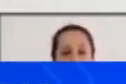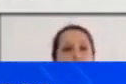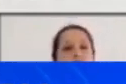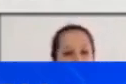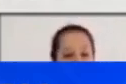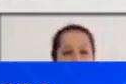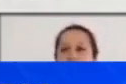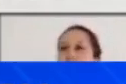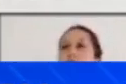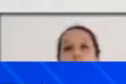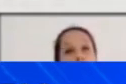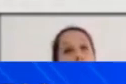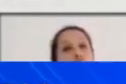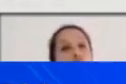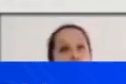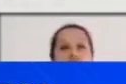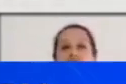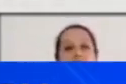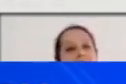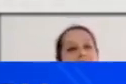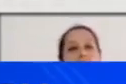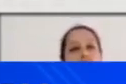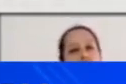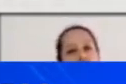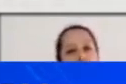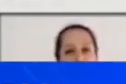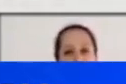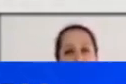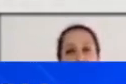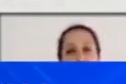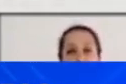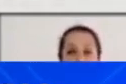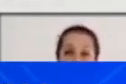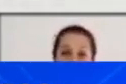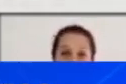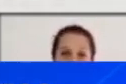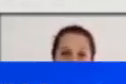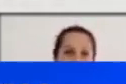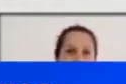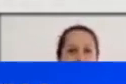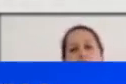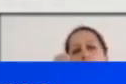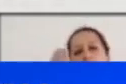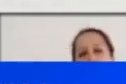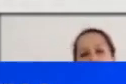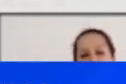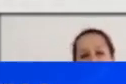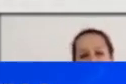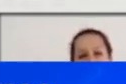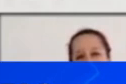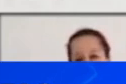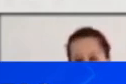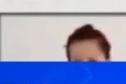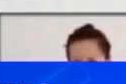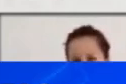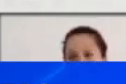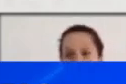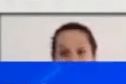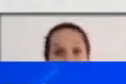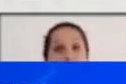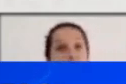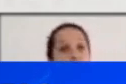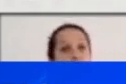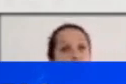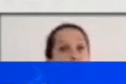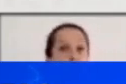esperanza viva ya ha pasado de 48.6 años para ambos sexos en 1950 a 75 punto